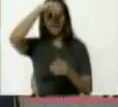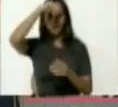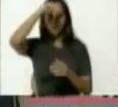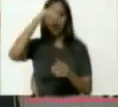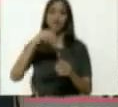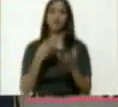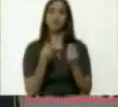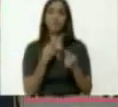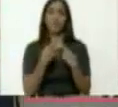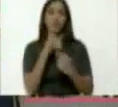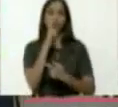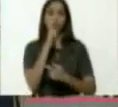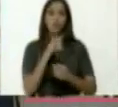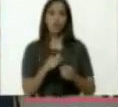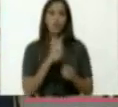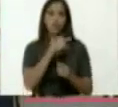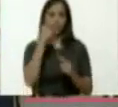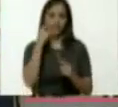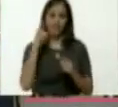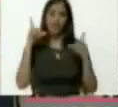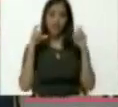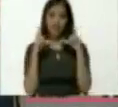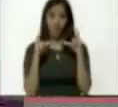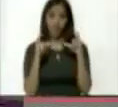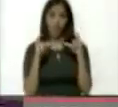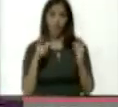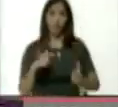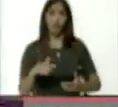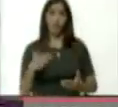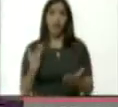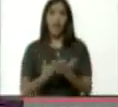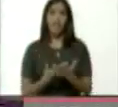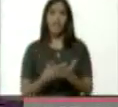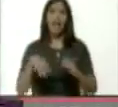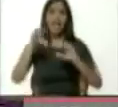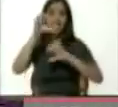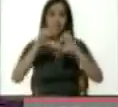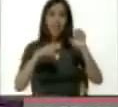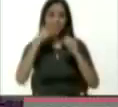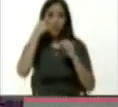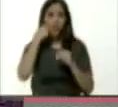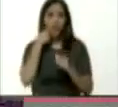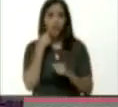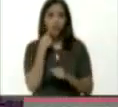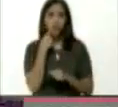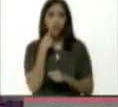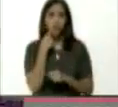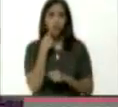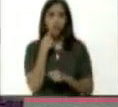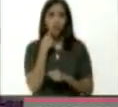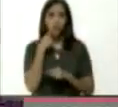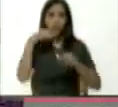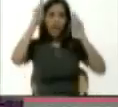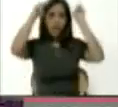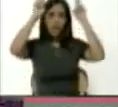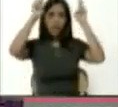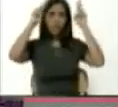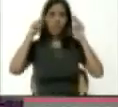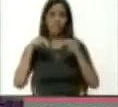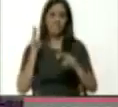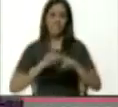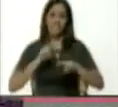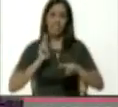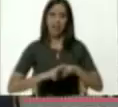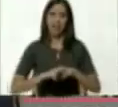horribles. Ustedes vieron fotografías de hasta animales llorando. Sí. Hay un conejito que sale quemado, lo vi. Y